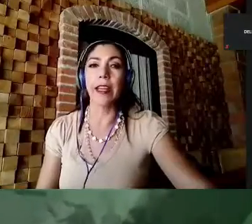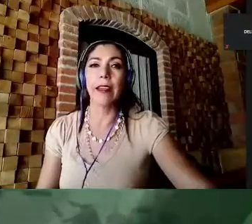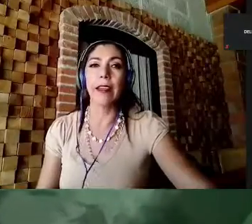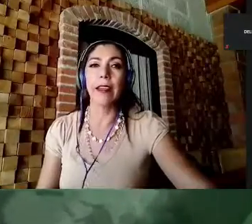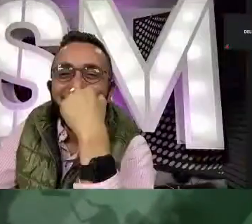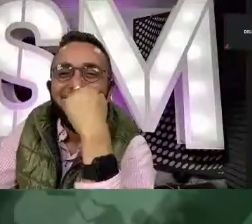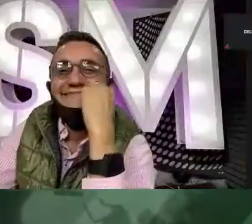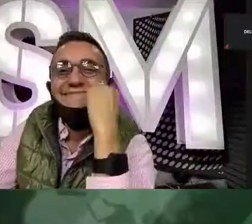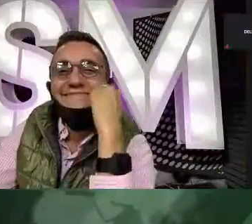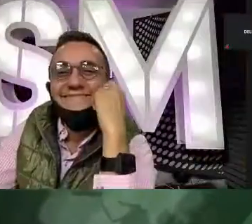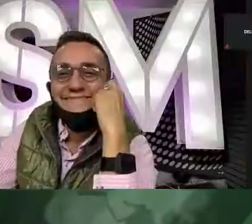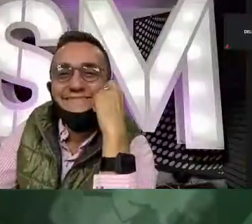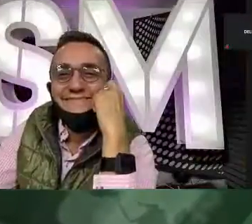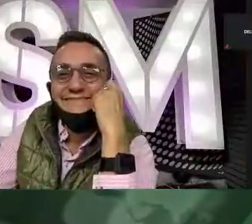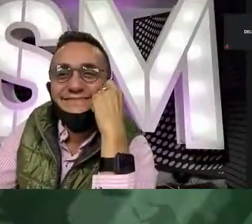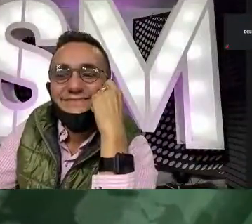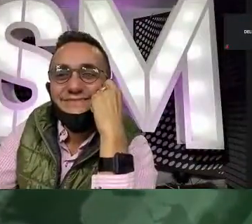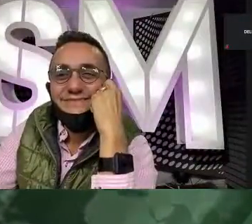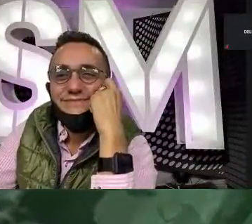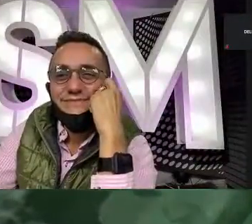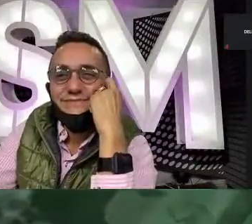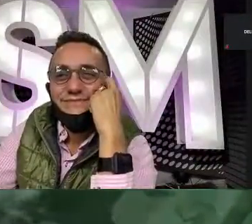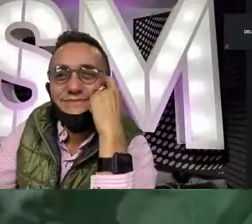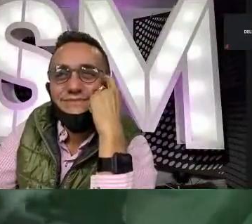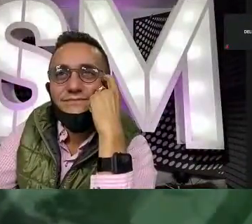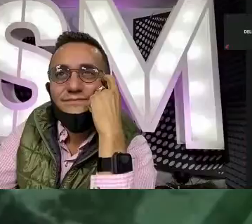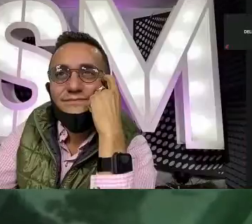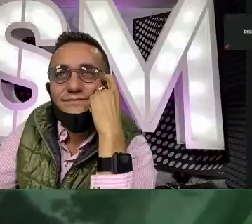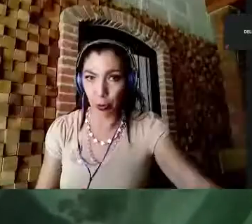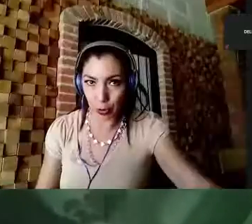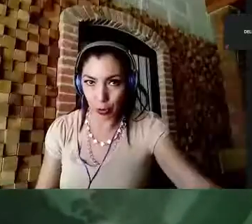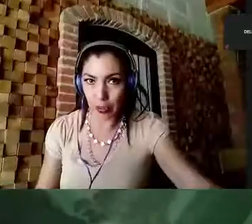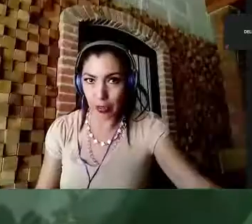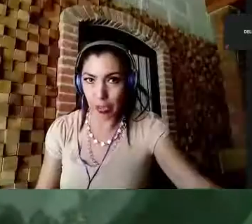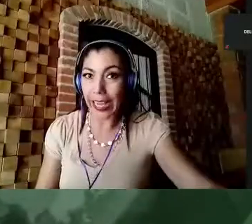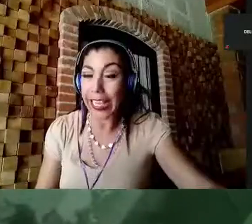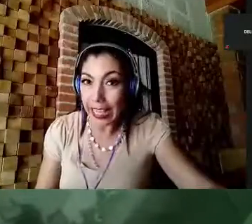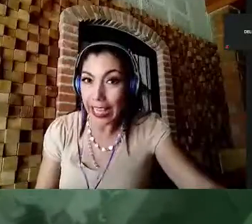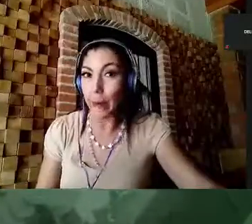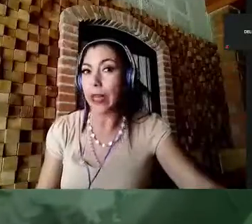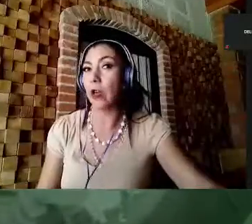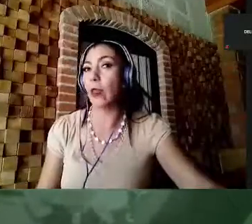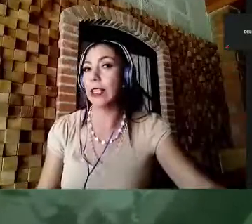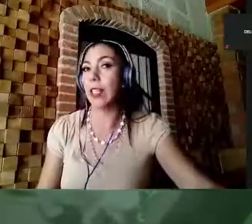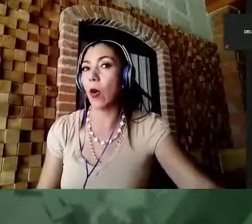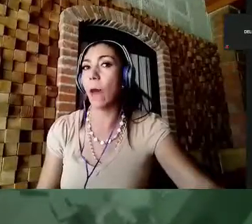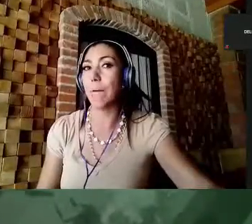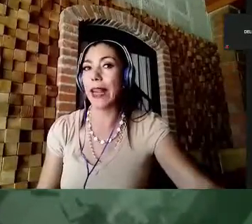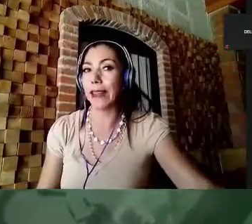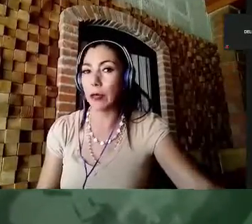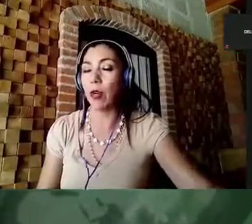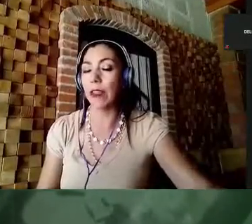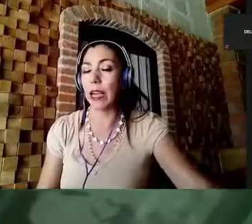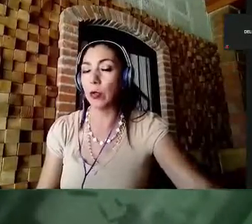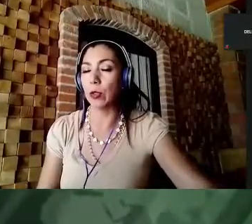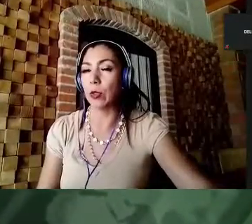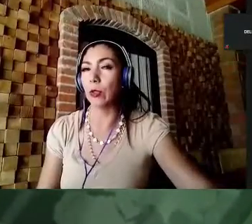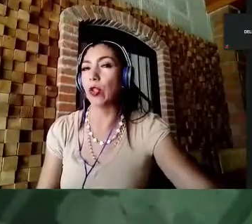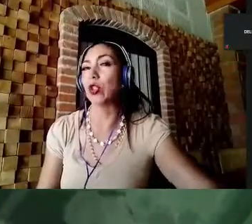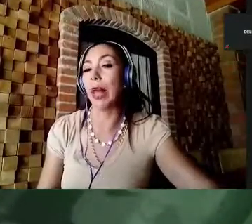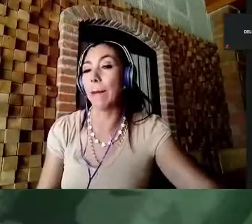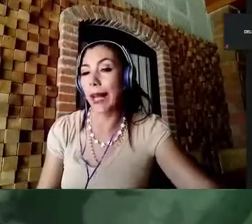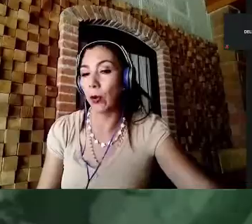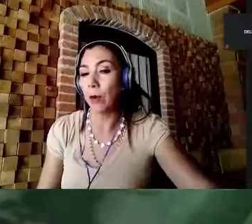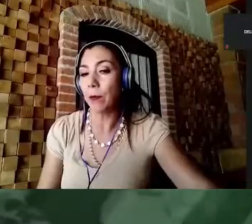que una de dos, o estaban enterados aquí en México de ese operativo que, digamos,